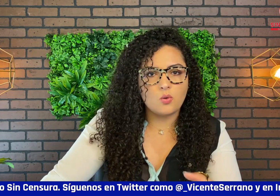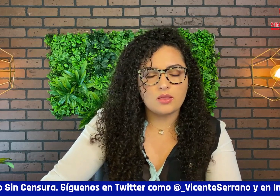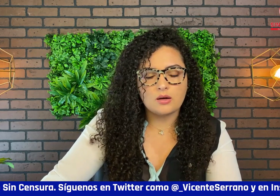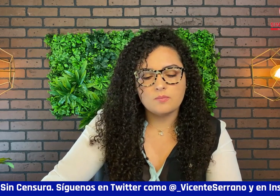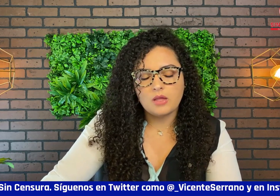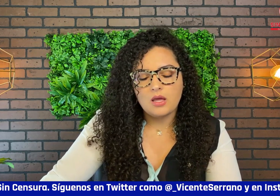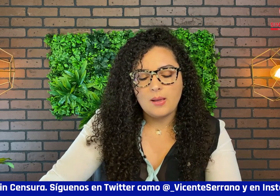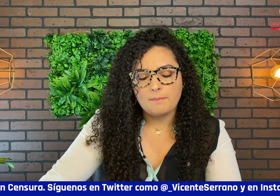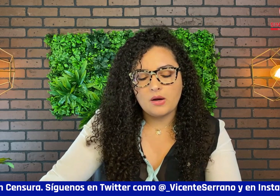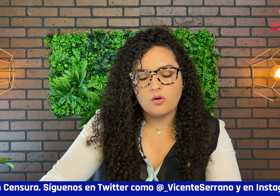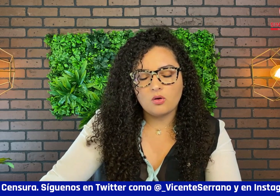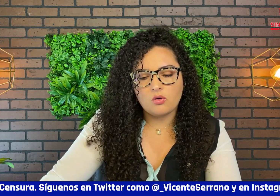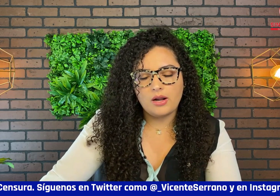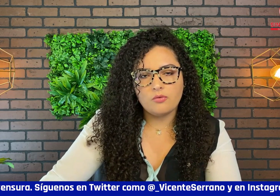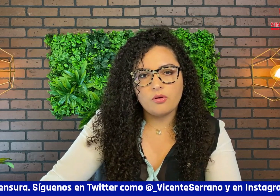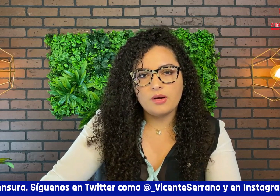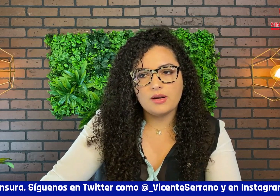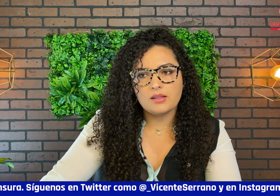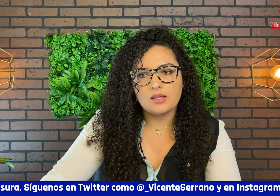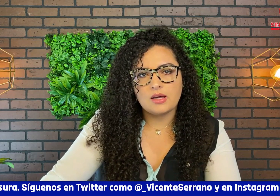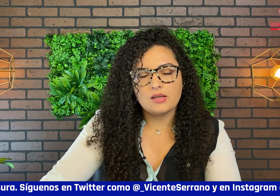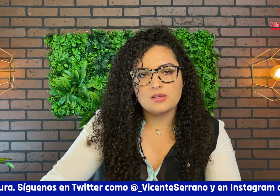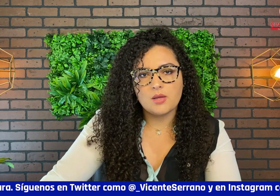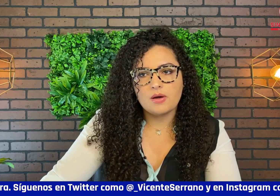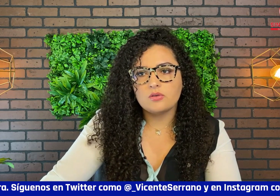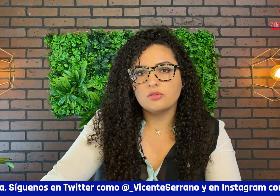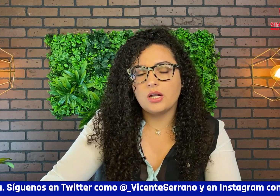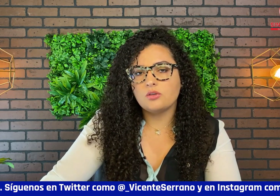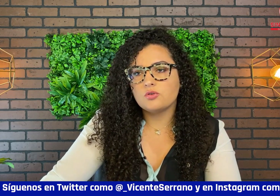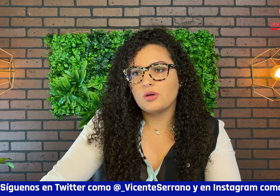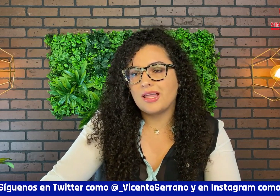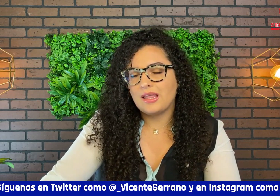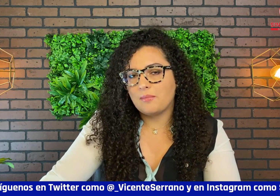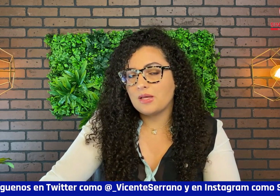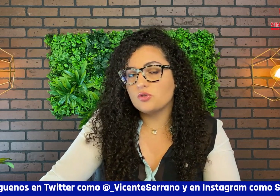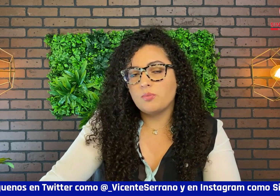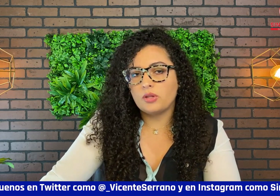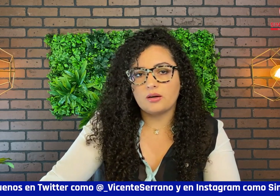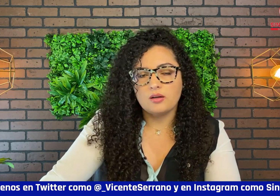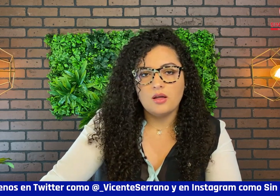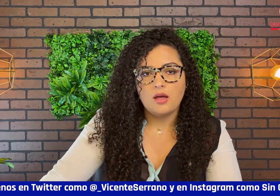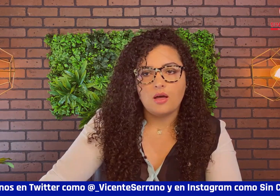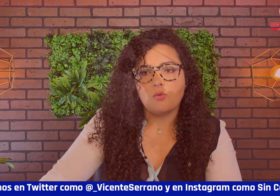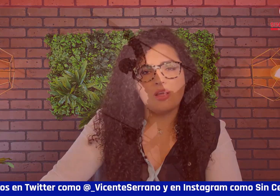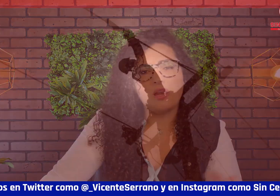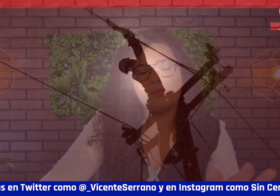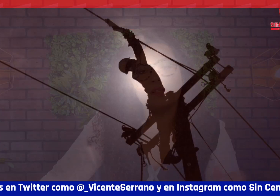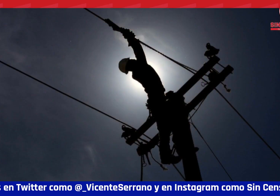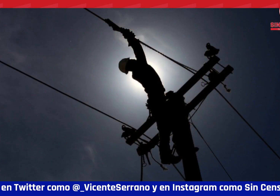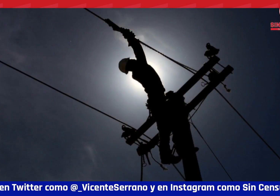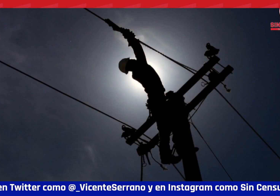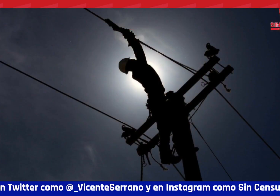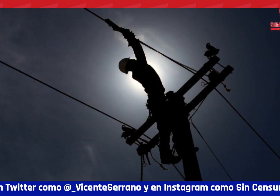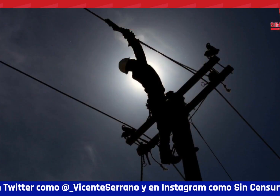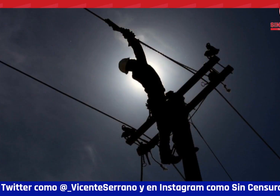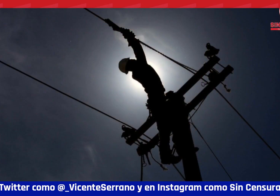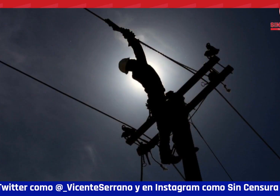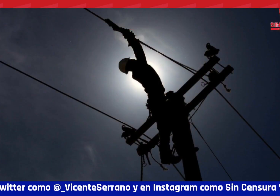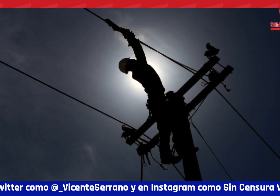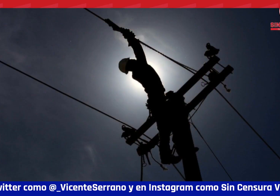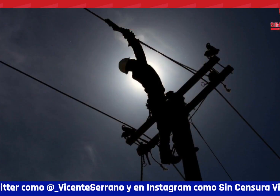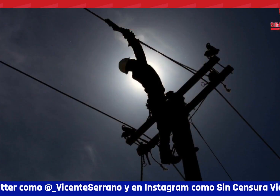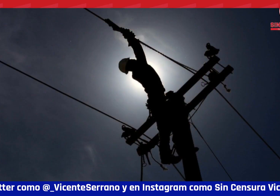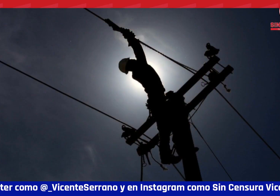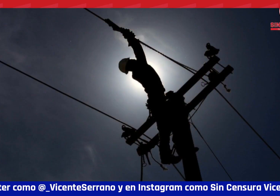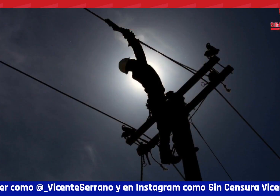si se acuerdan, pero con la reforma energética se daban contratos a más no poder, a cualquier empresa sin importar qué, cómo y